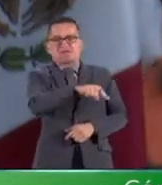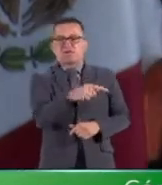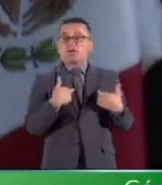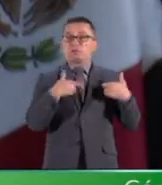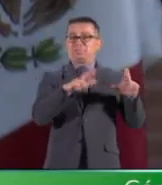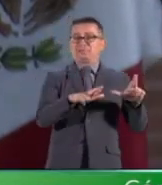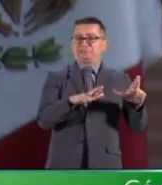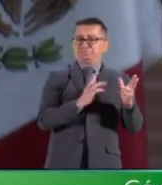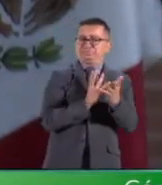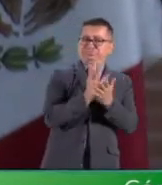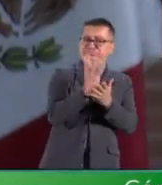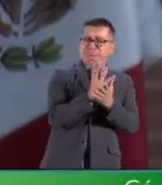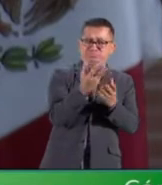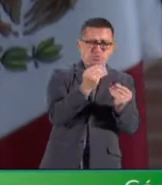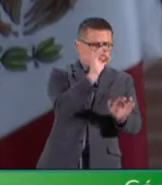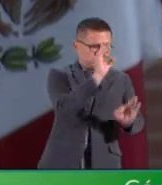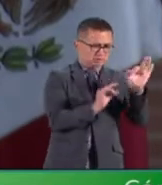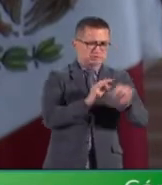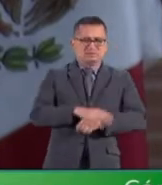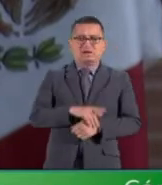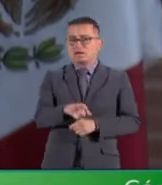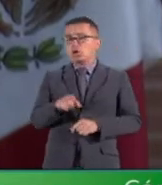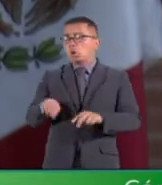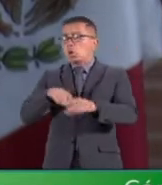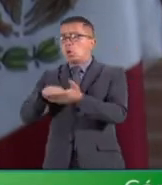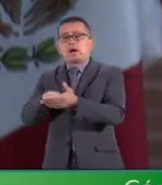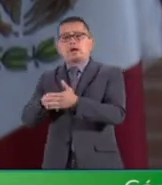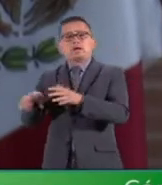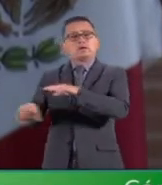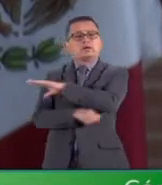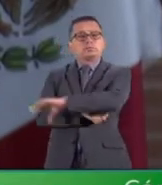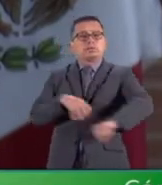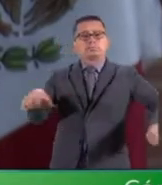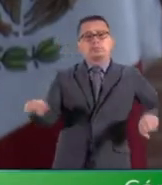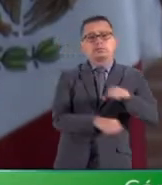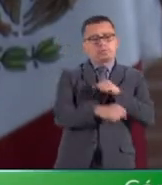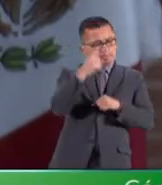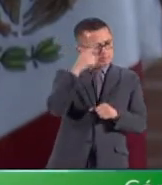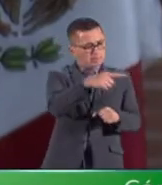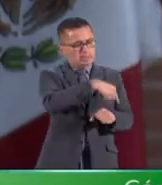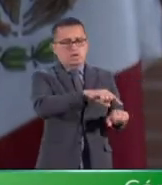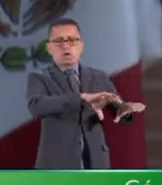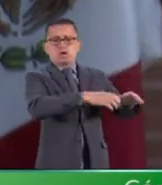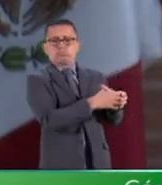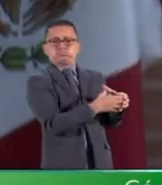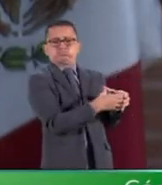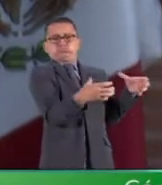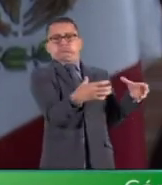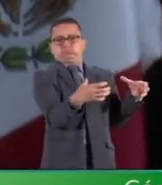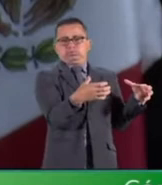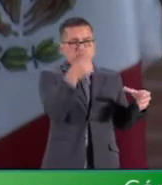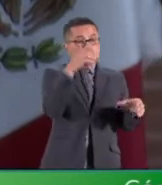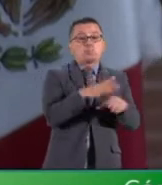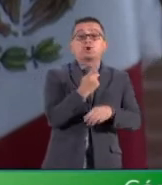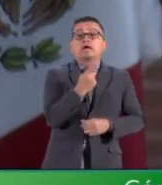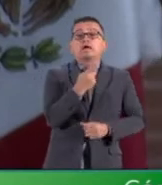transferir votos, de robarse curules para apoderarse del Poder Judicial.